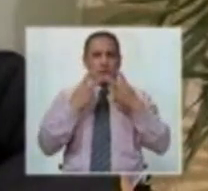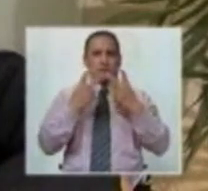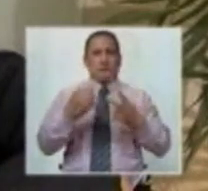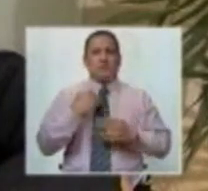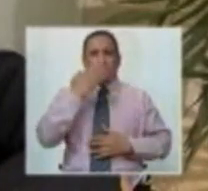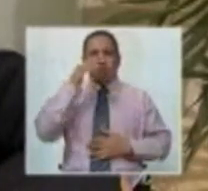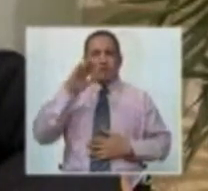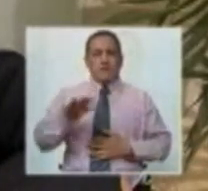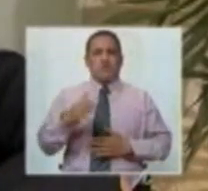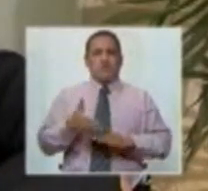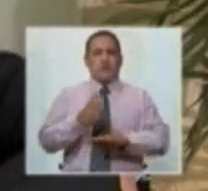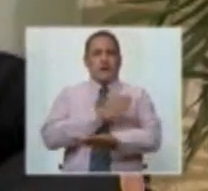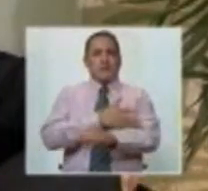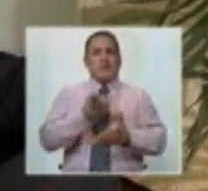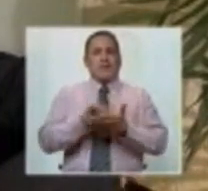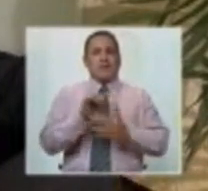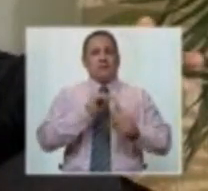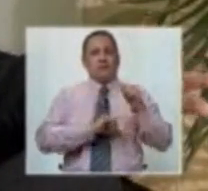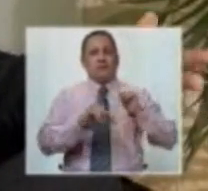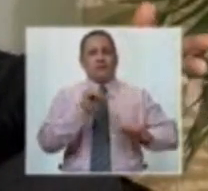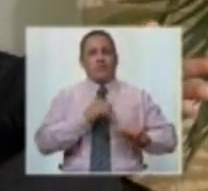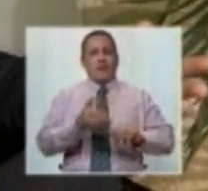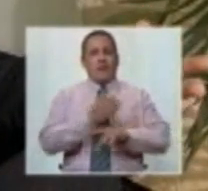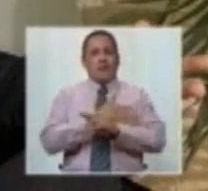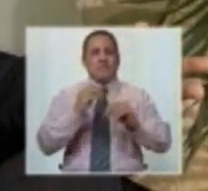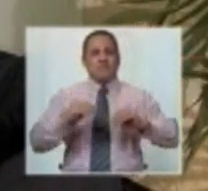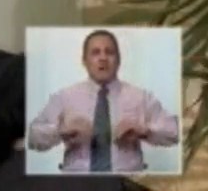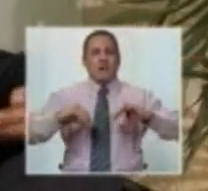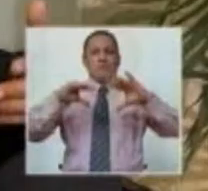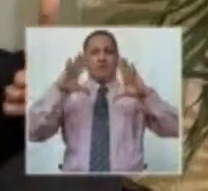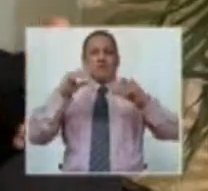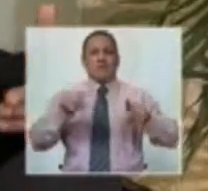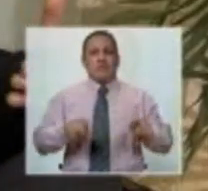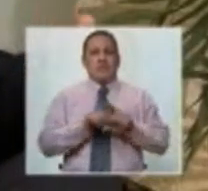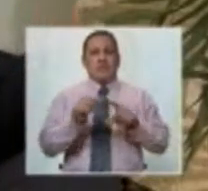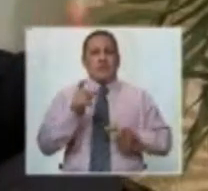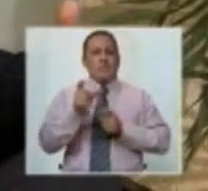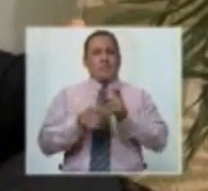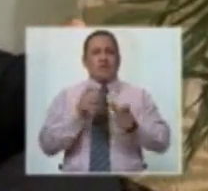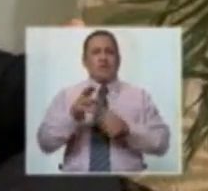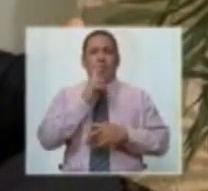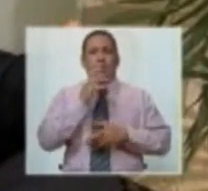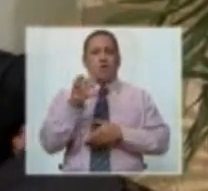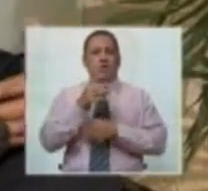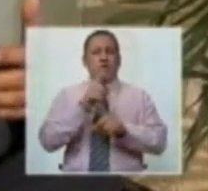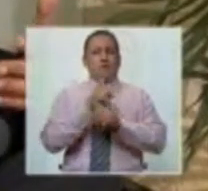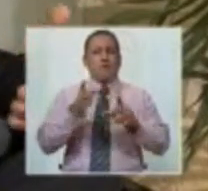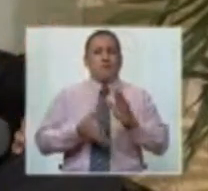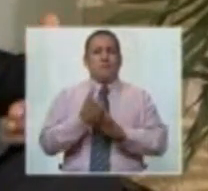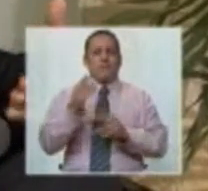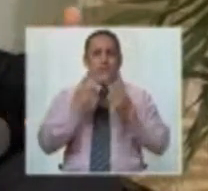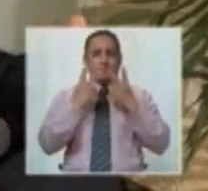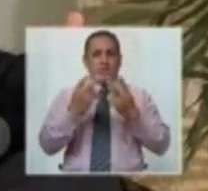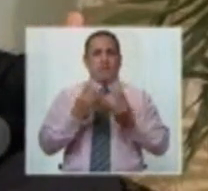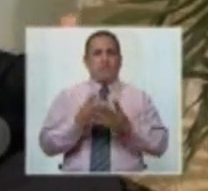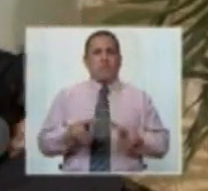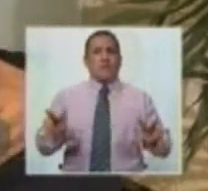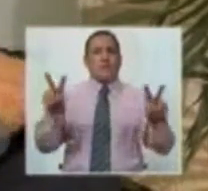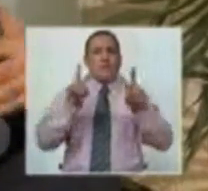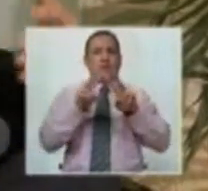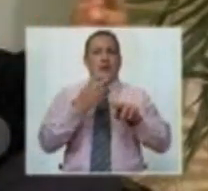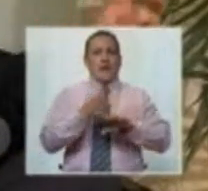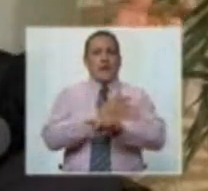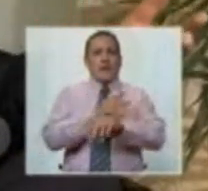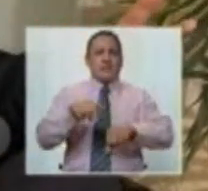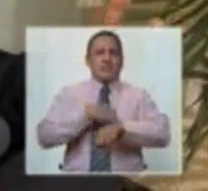caso de un niño que sufrió un percance en la madrugada, un incendio. Los bomberos no pudieron llegar a tiempo porque esos minutos valiosos que